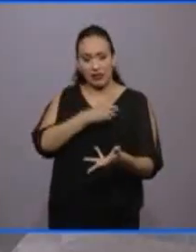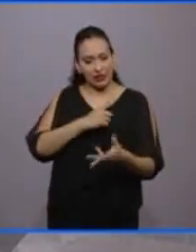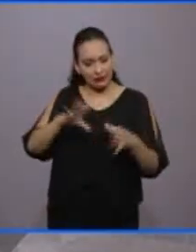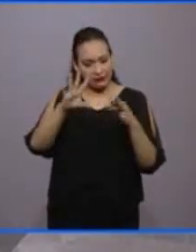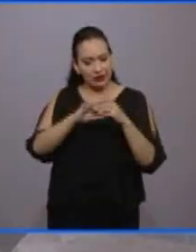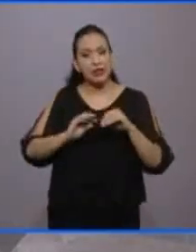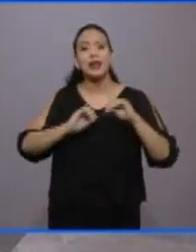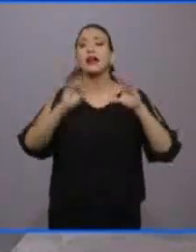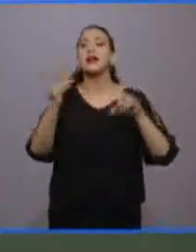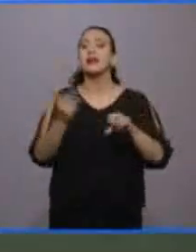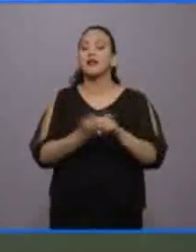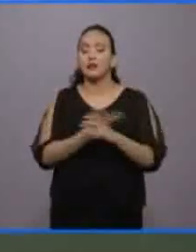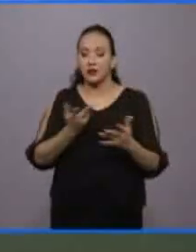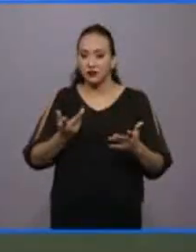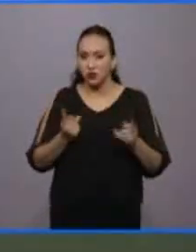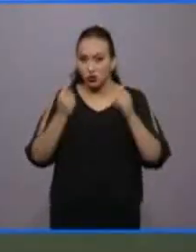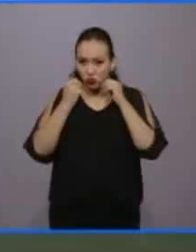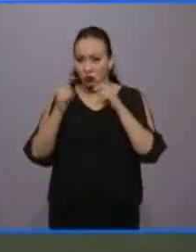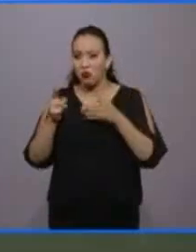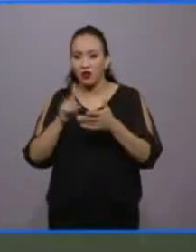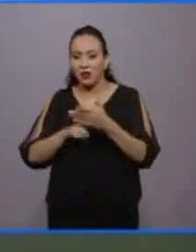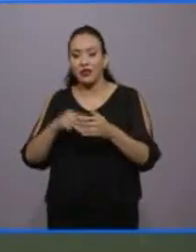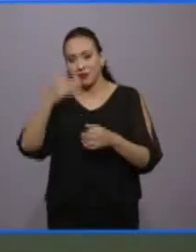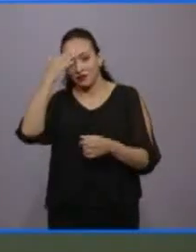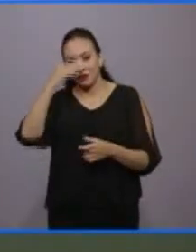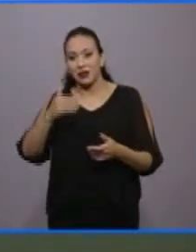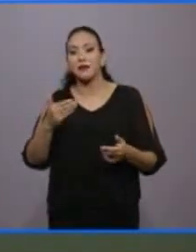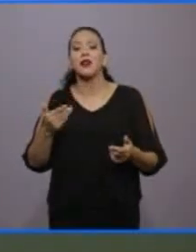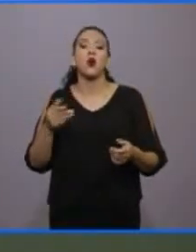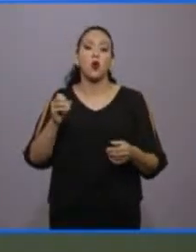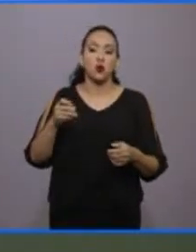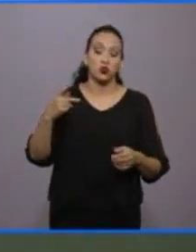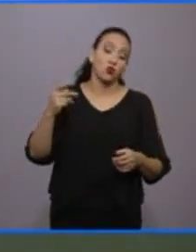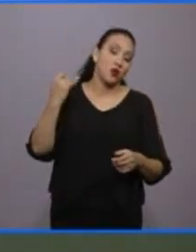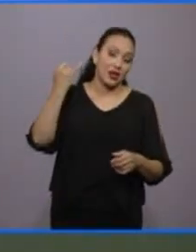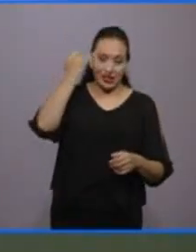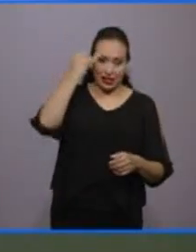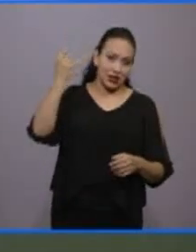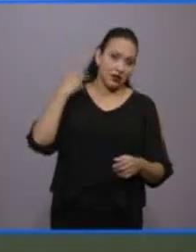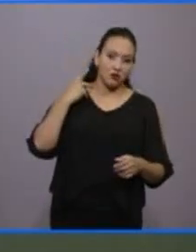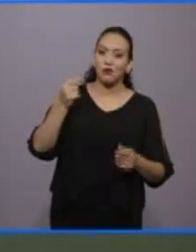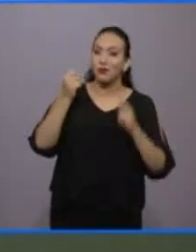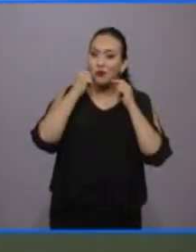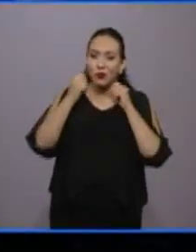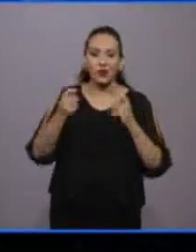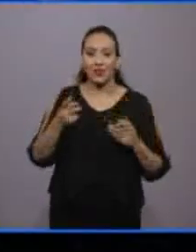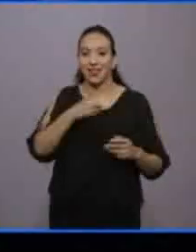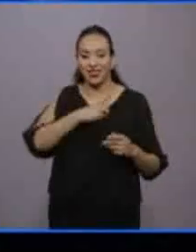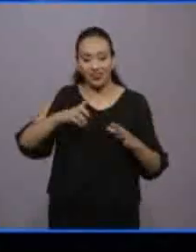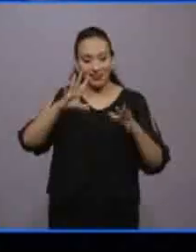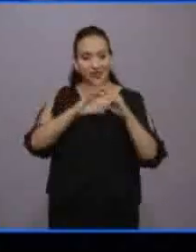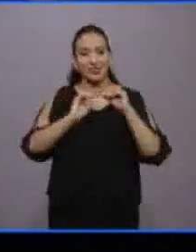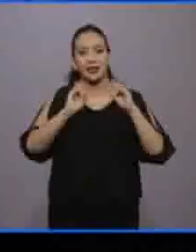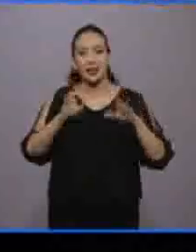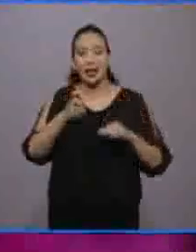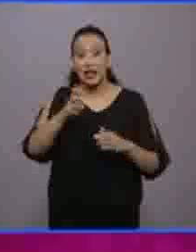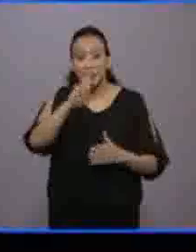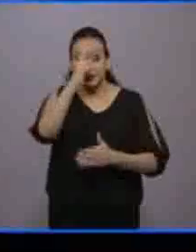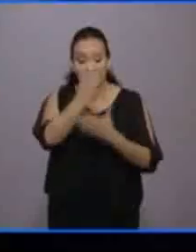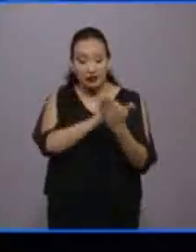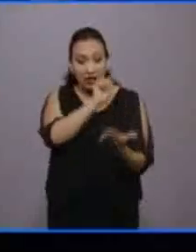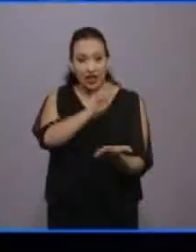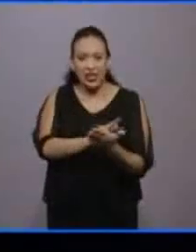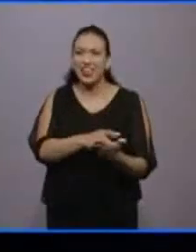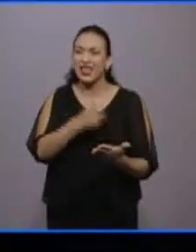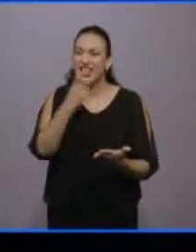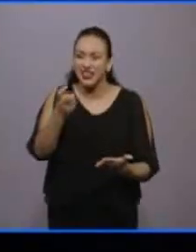judiciales, independientemente de su contenido o de las preferencias políticas del momento. Advirtieron que este desacato sienta un mal